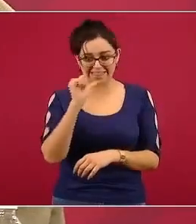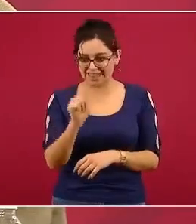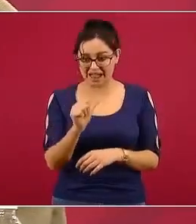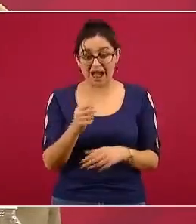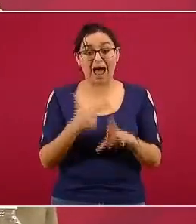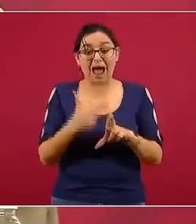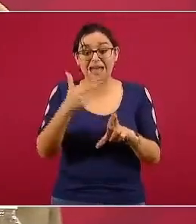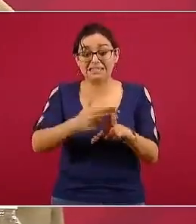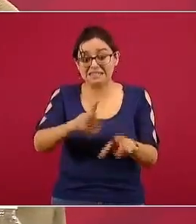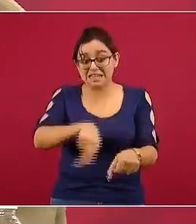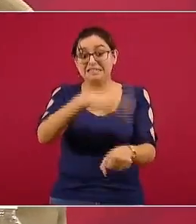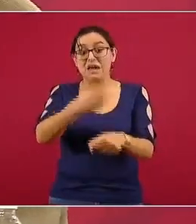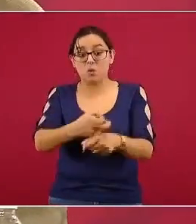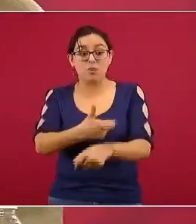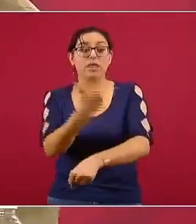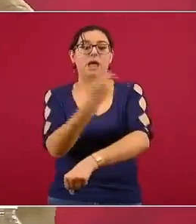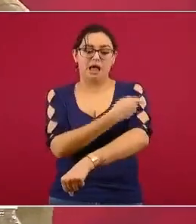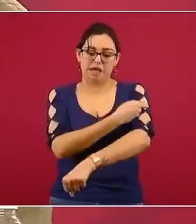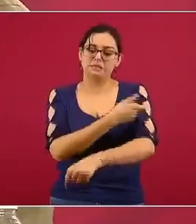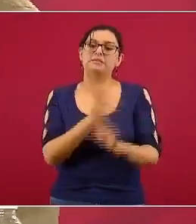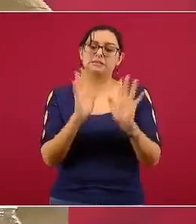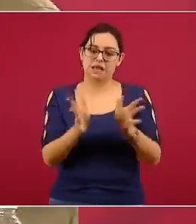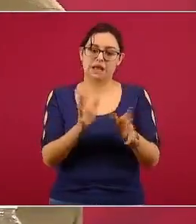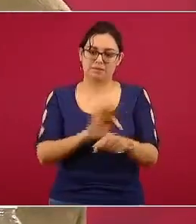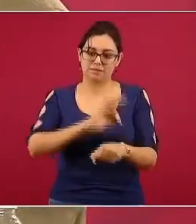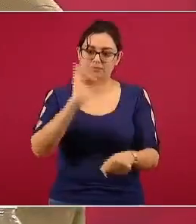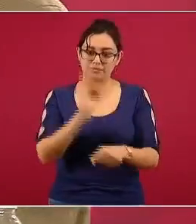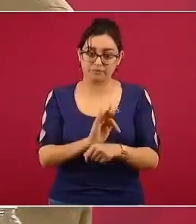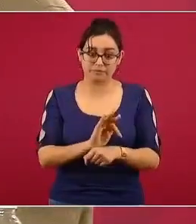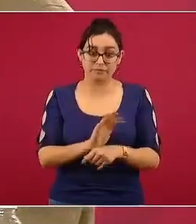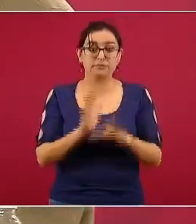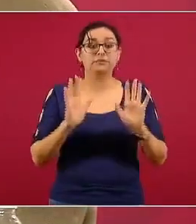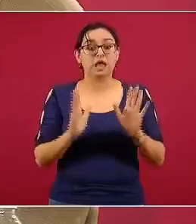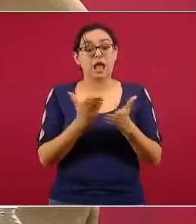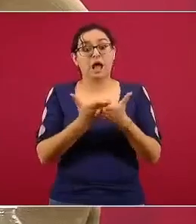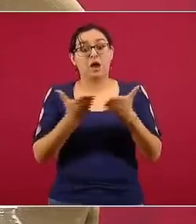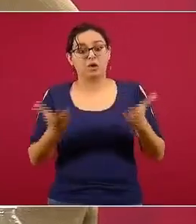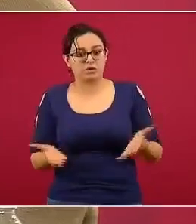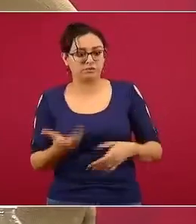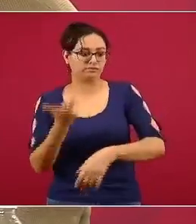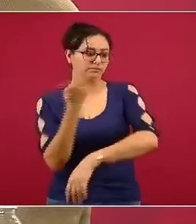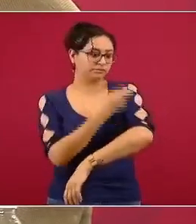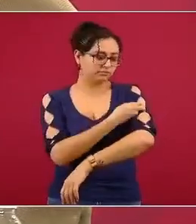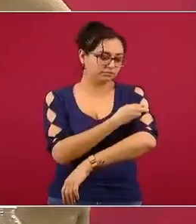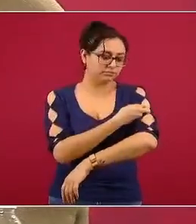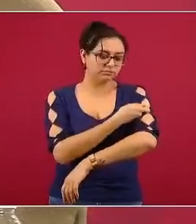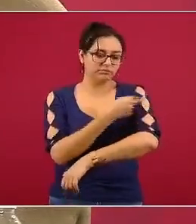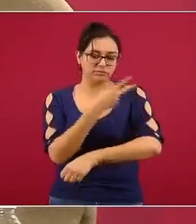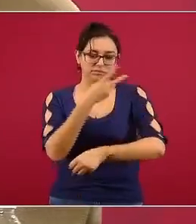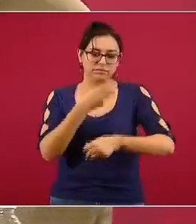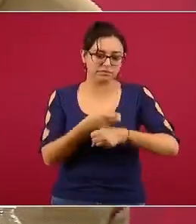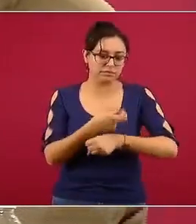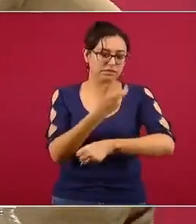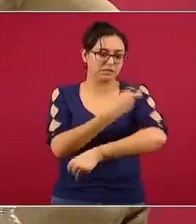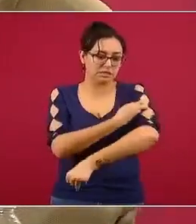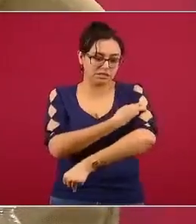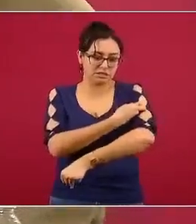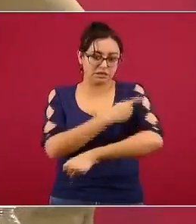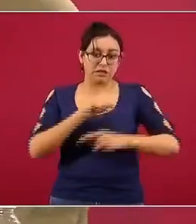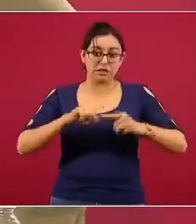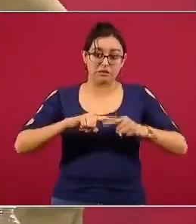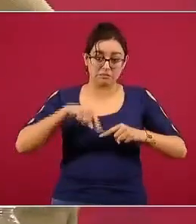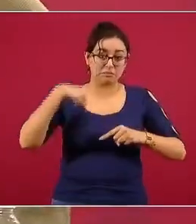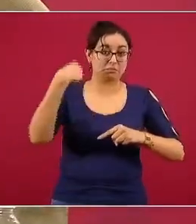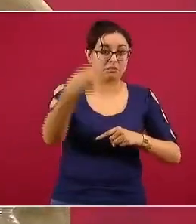puso la primera dosis. Ahora, si es posible la segunda dosis, hay que ver en los tiempos, si pasaron los 21 días se puso la segunda dosis y